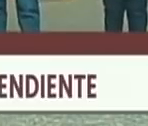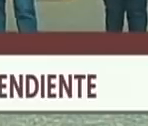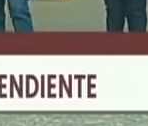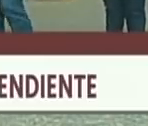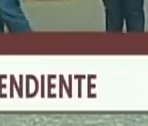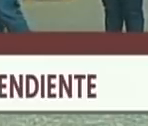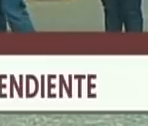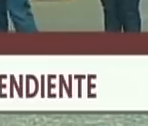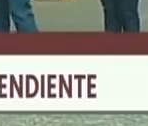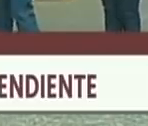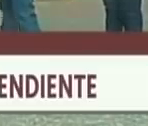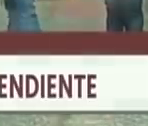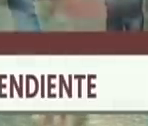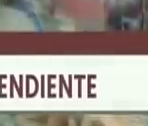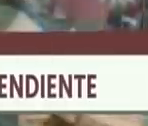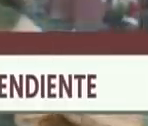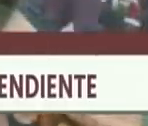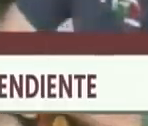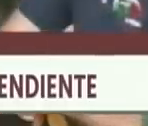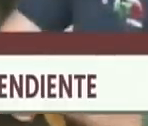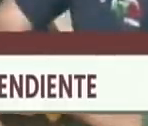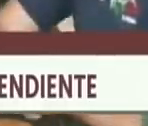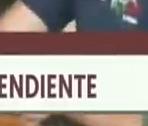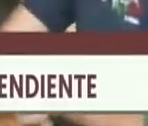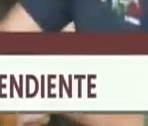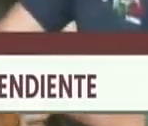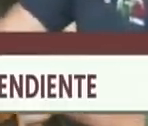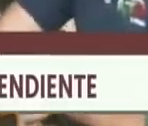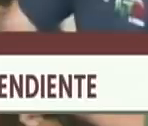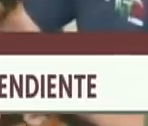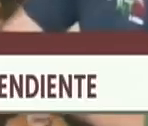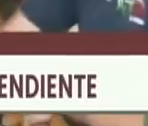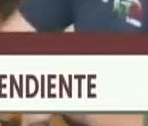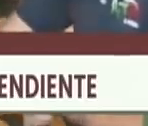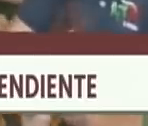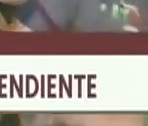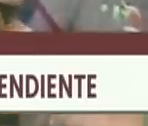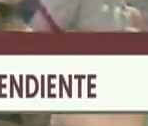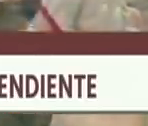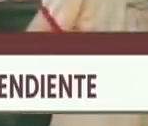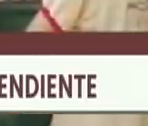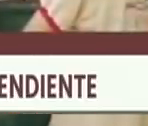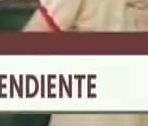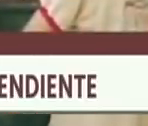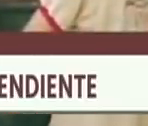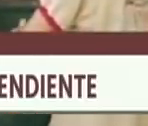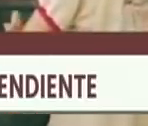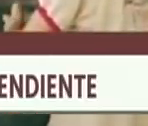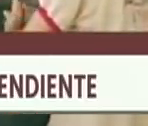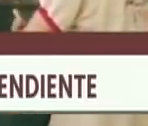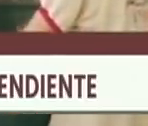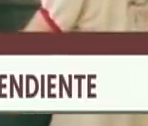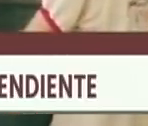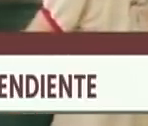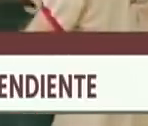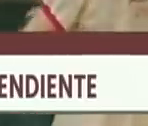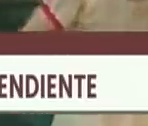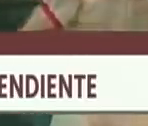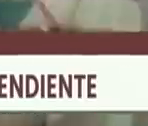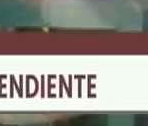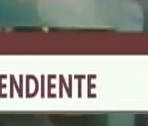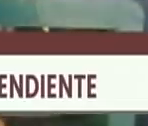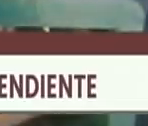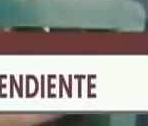a proceder con la anuencia de ustedes a mostrar el trabajo de la clase obrera